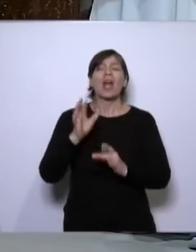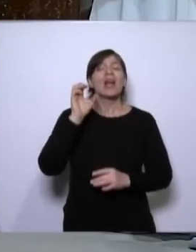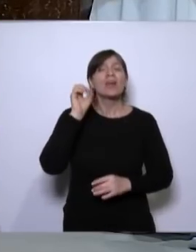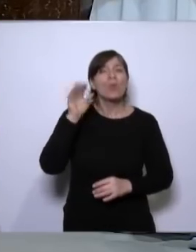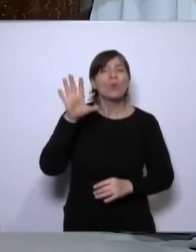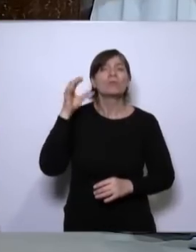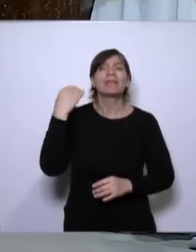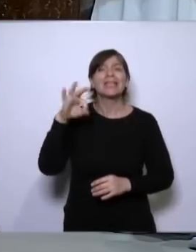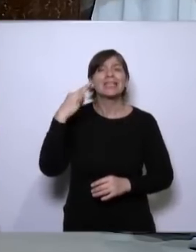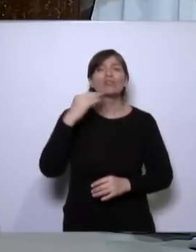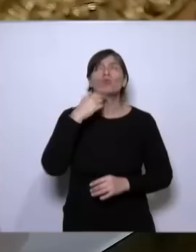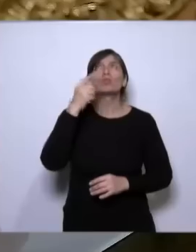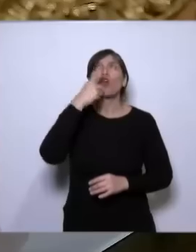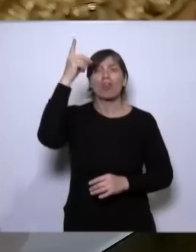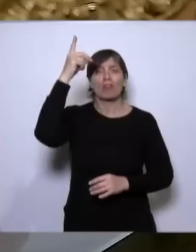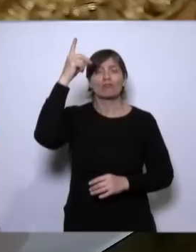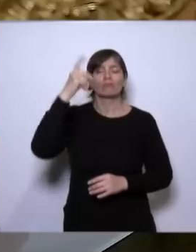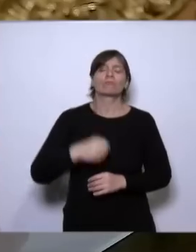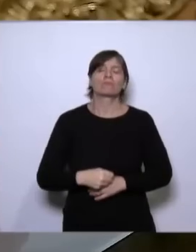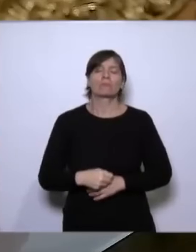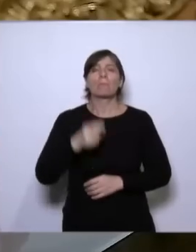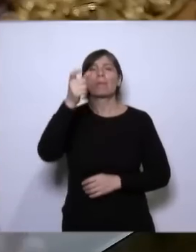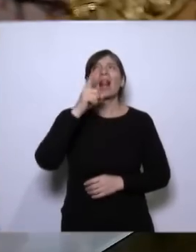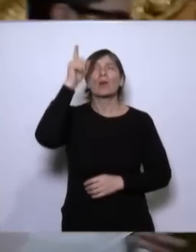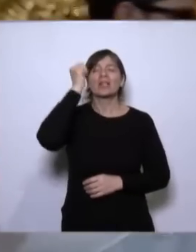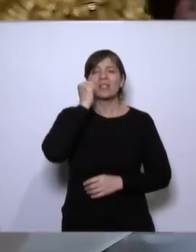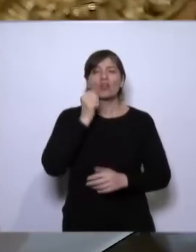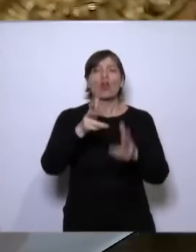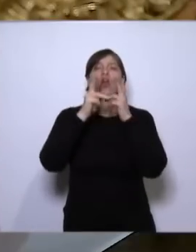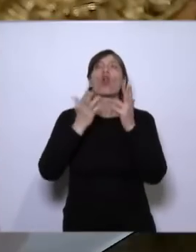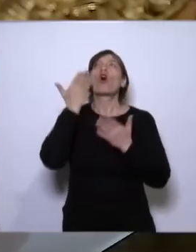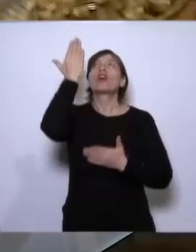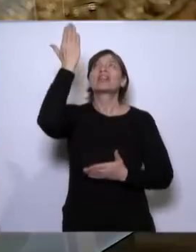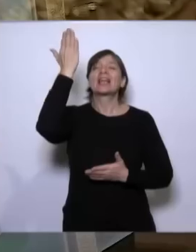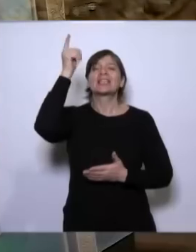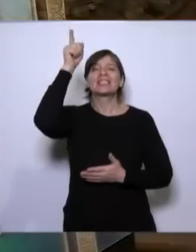Hijo único de Dios. Palabra del Señor.